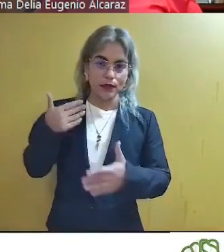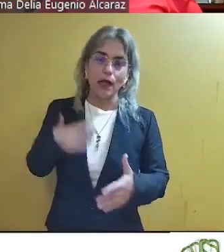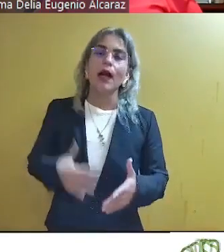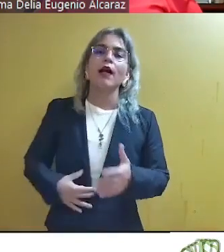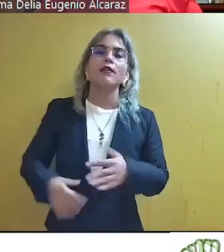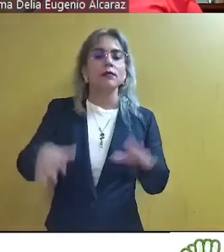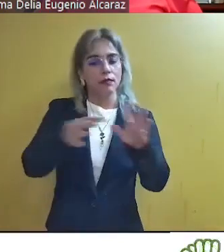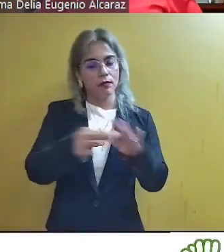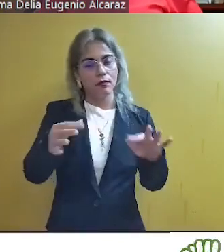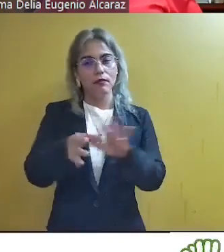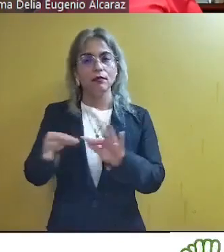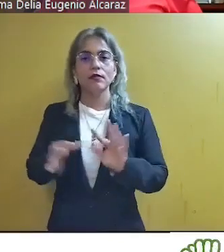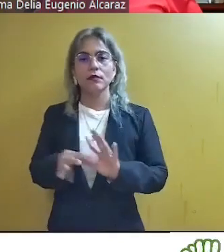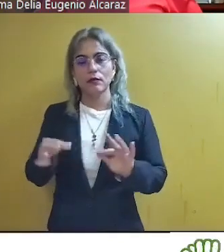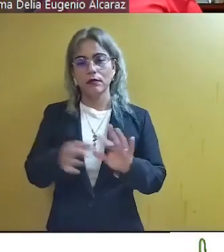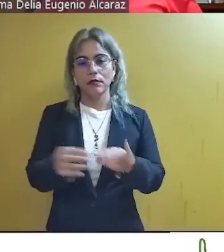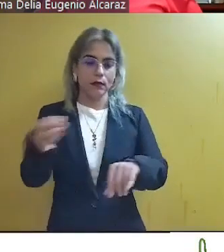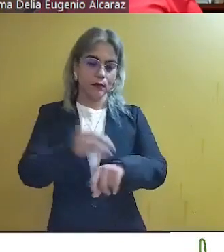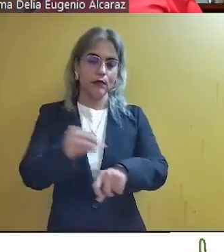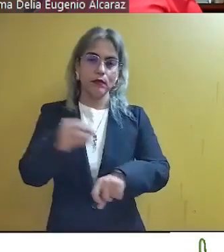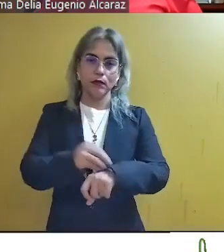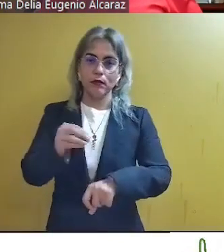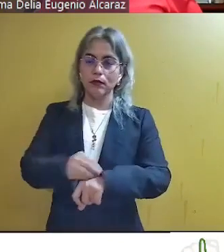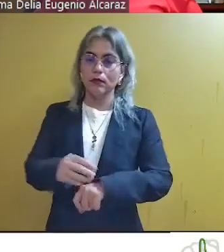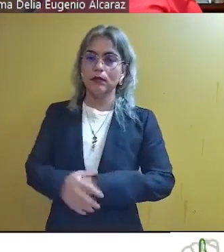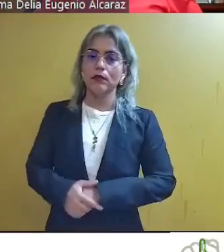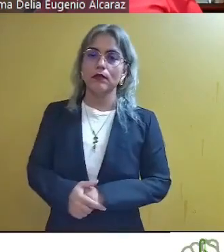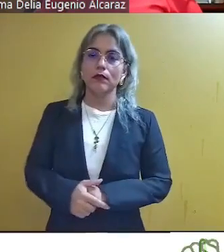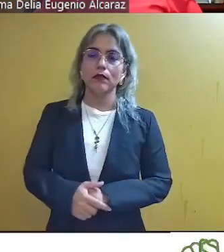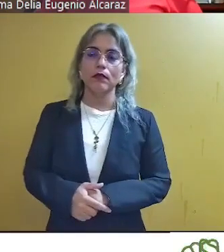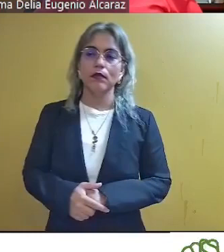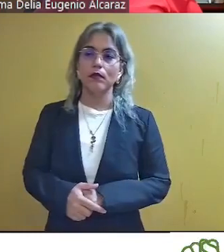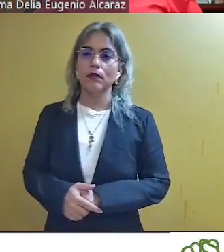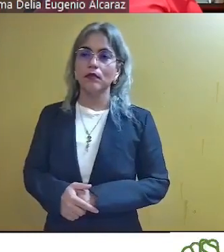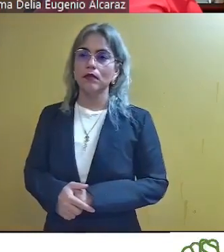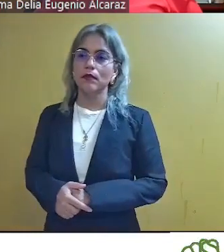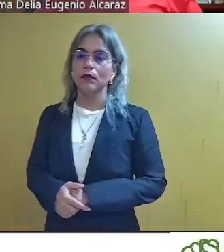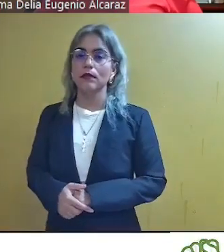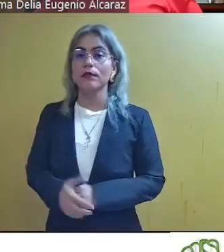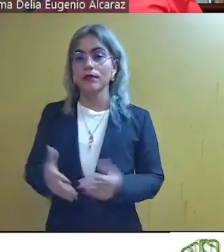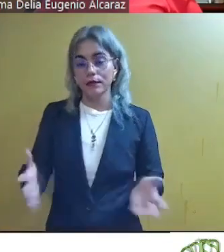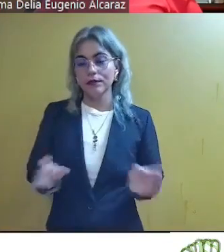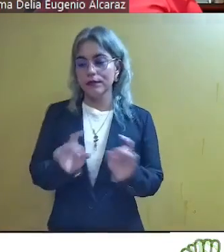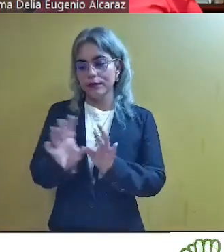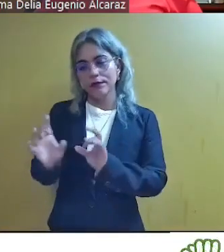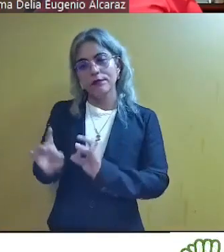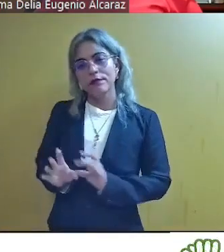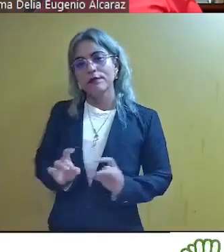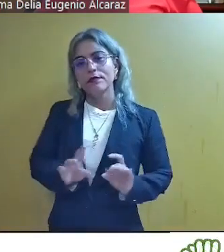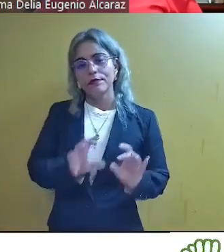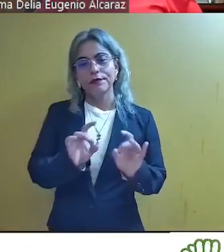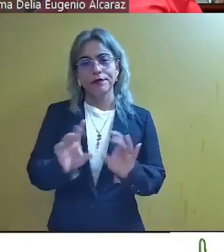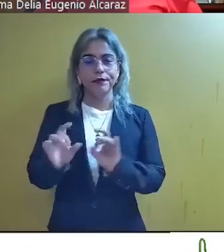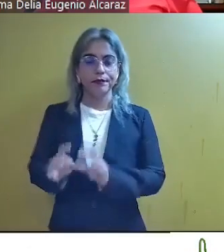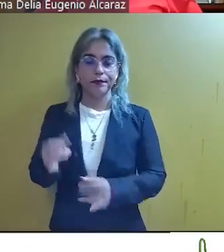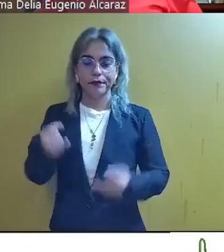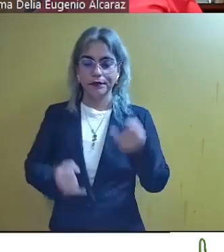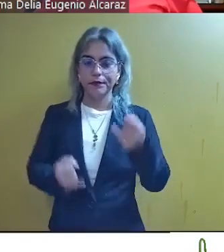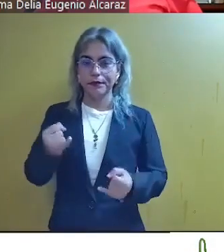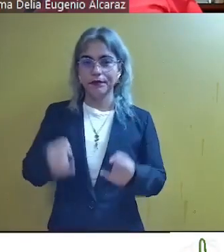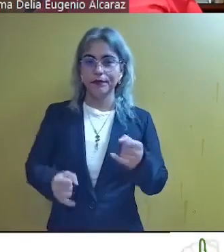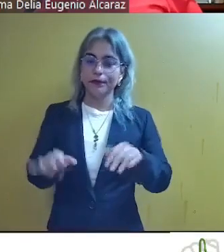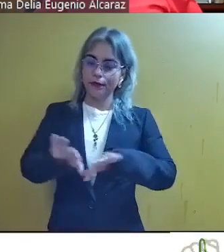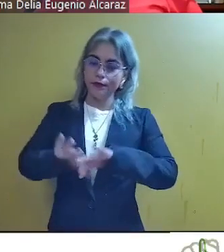resolución respectiva. Por tanto, estas circunstancias no eran situaciones ajenas al proceso y las consecuencias y efectos técnicos